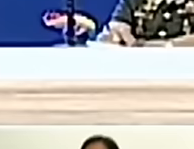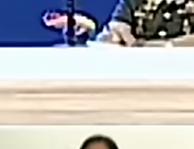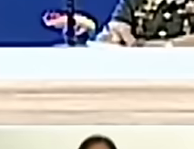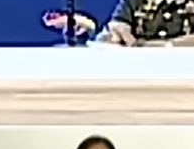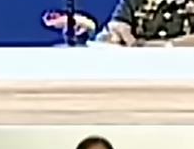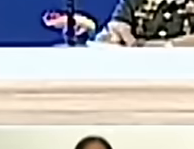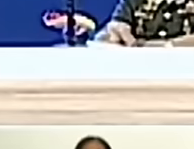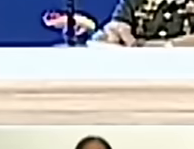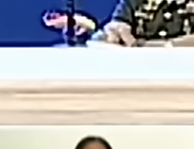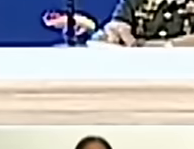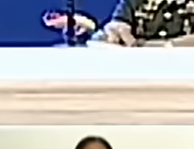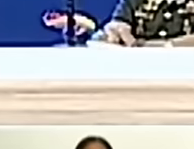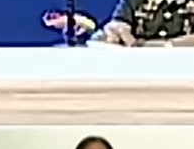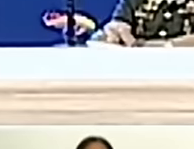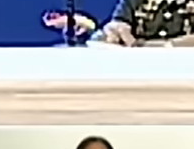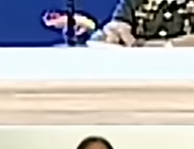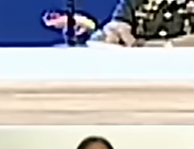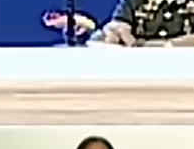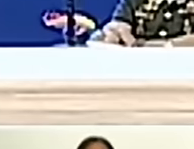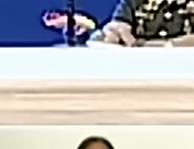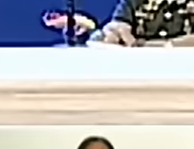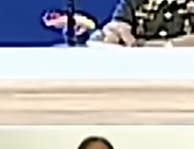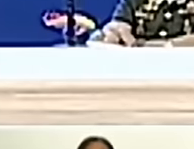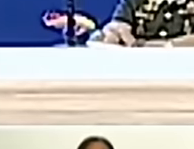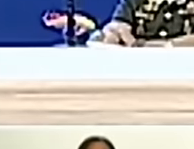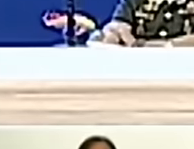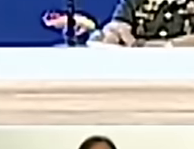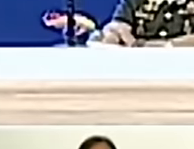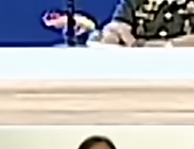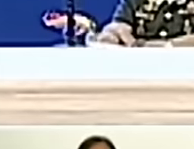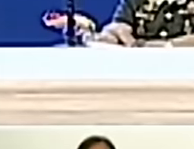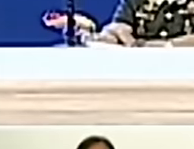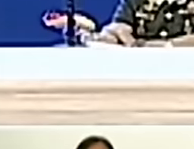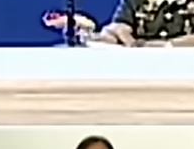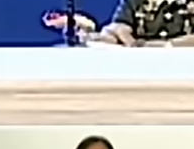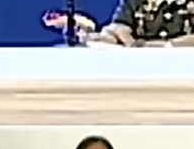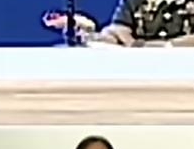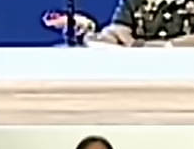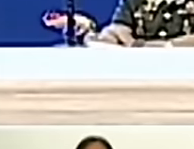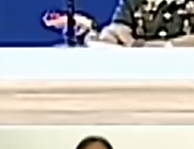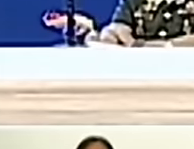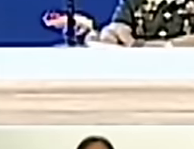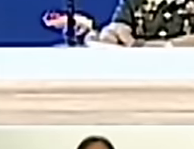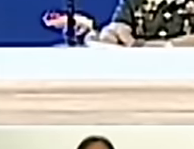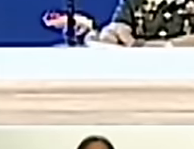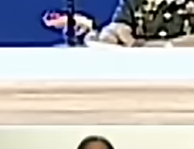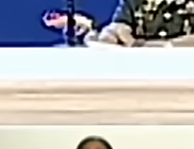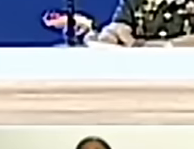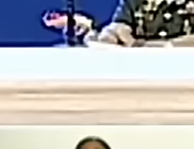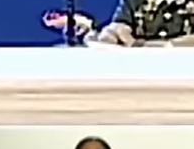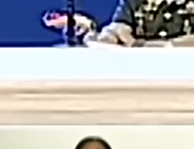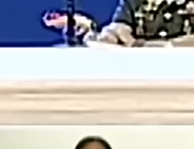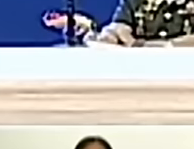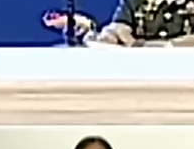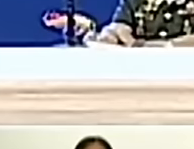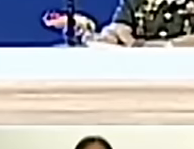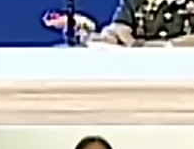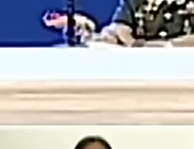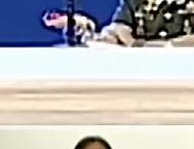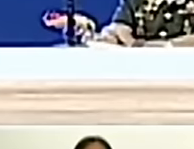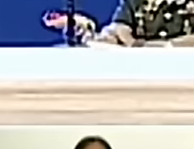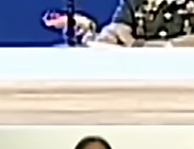nueva y proyecta la controversia de la Guayana Esequiba para